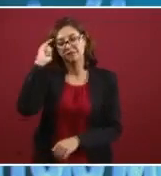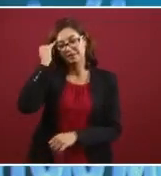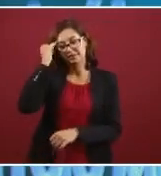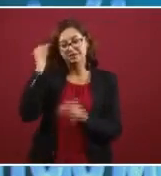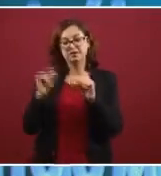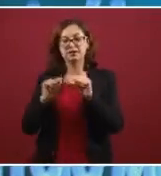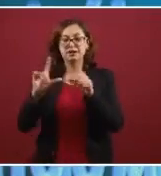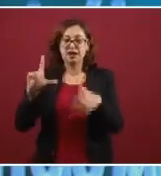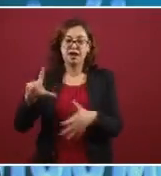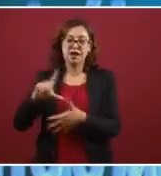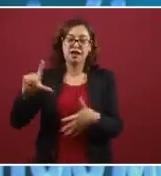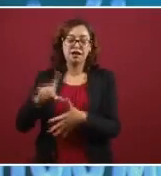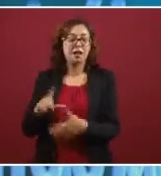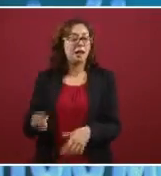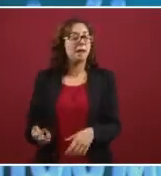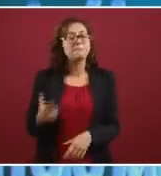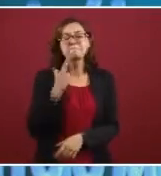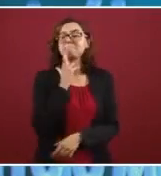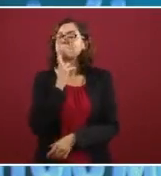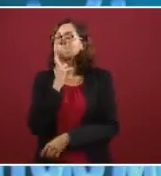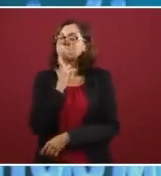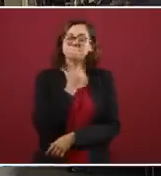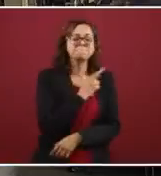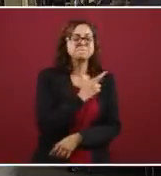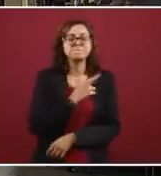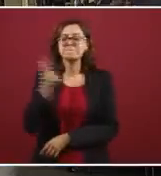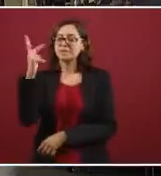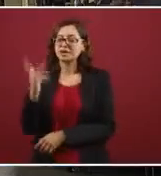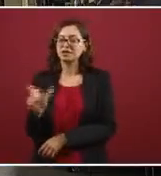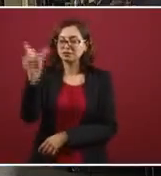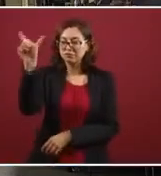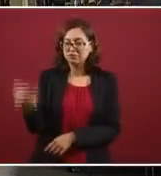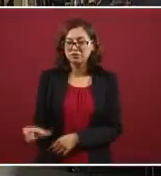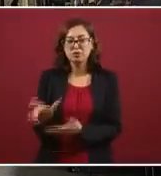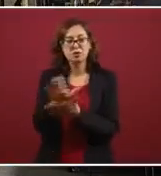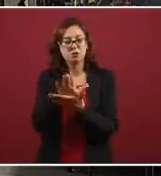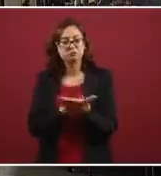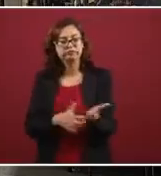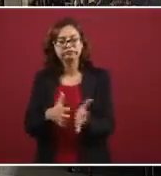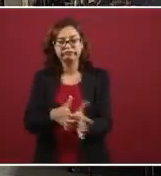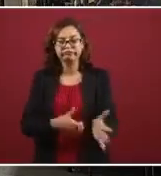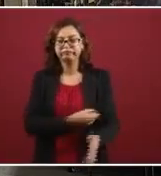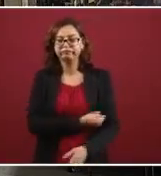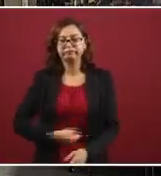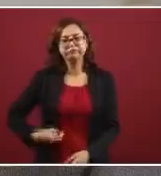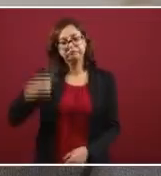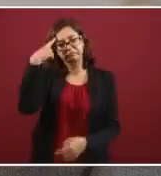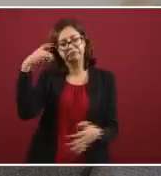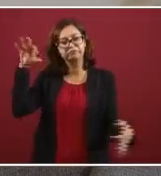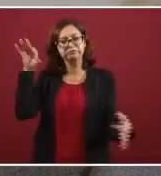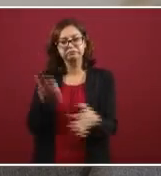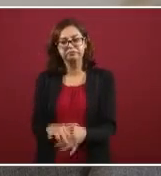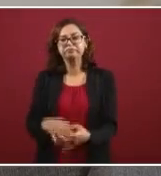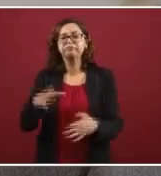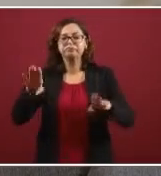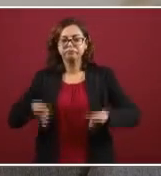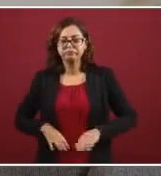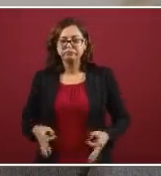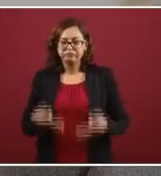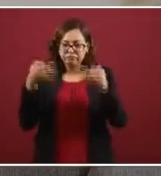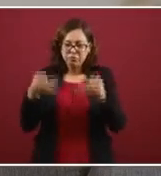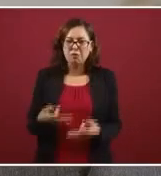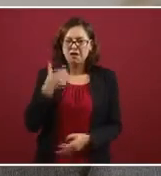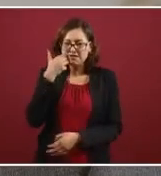mejor mandatario que registre la historia de la patria. Modestia, austeridad, coherencia, convicción y voluntad son